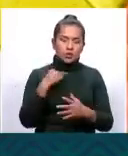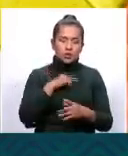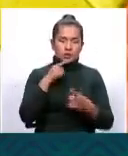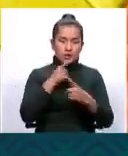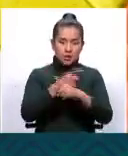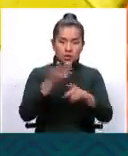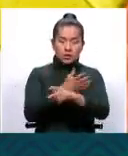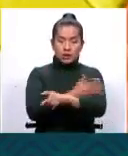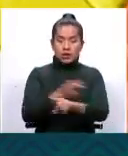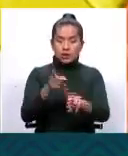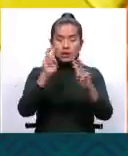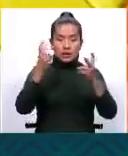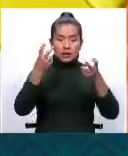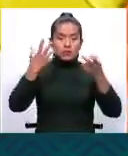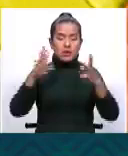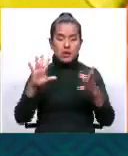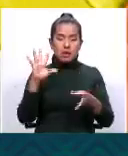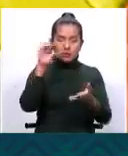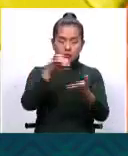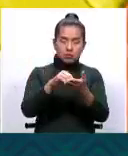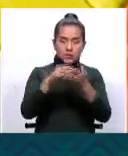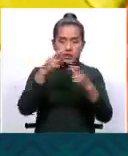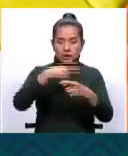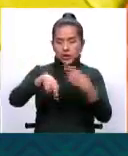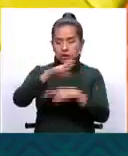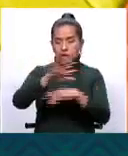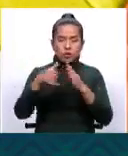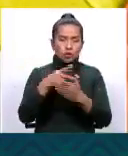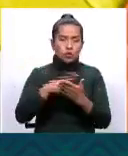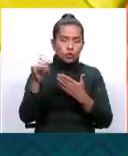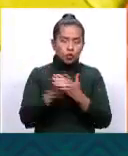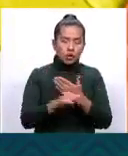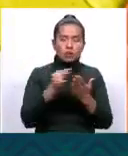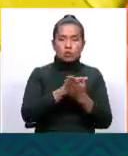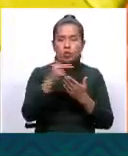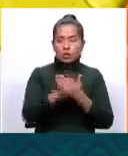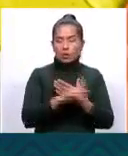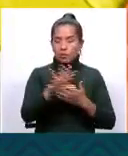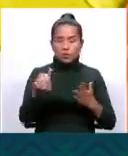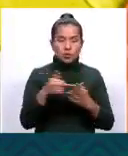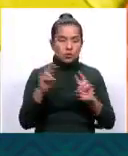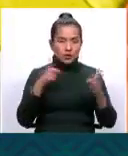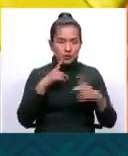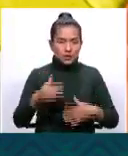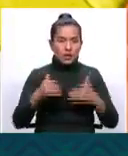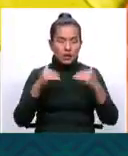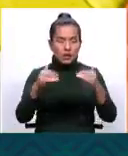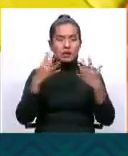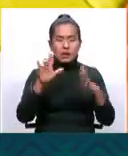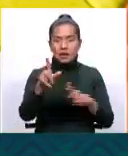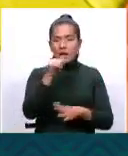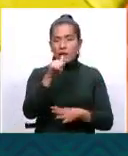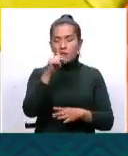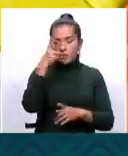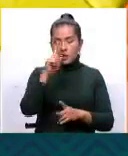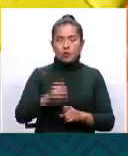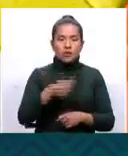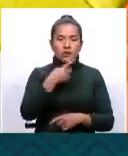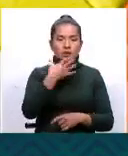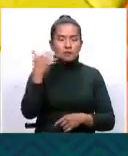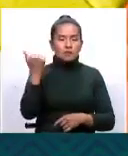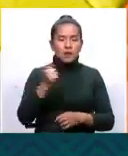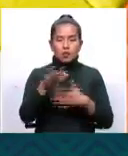abordado específicamente en relación a todos los programas, proyectos que estamos llevando adelante en el caso de agua para mejorar